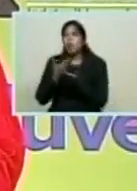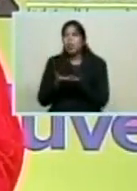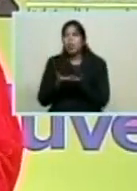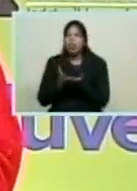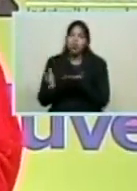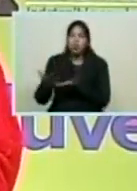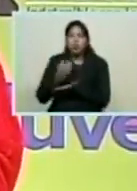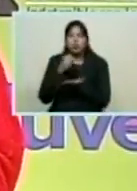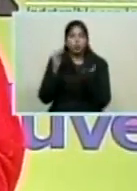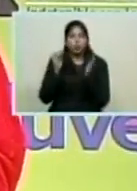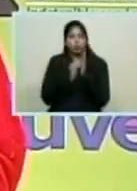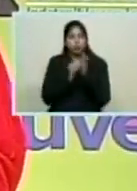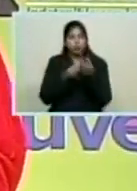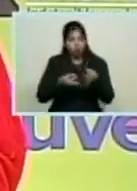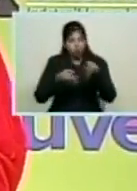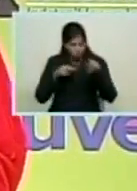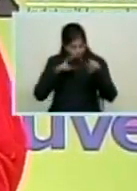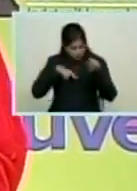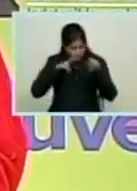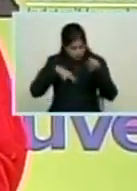solicita